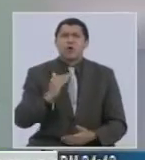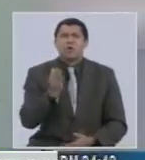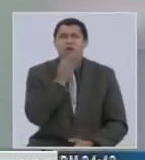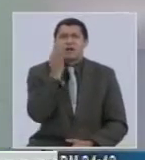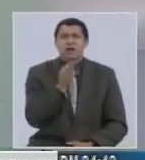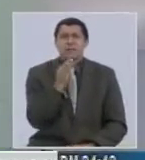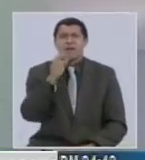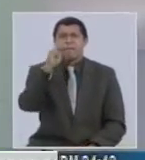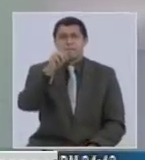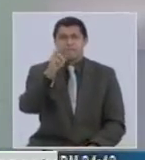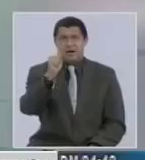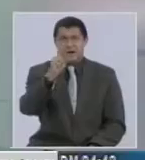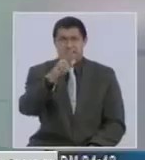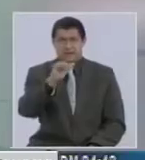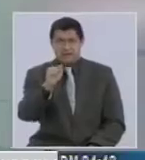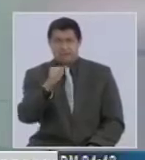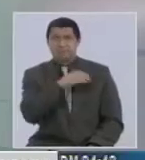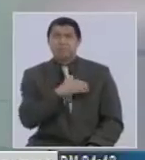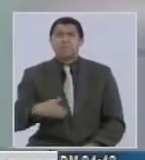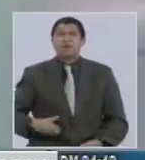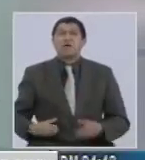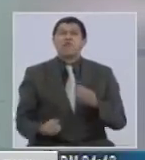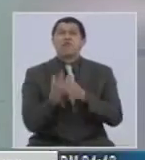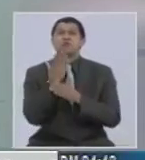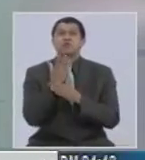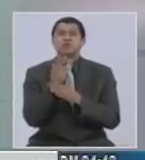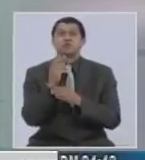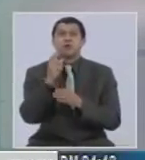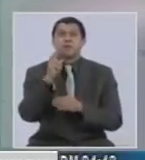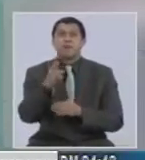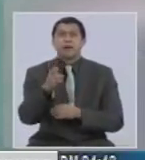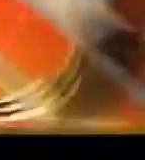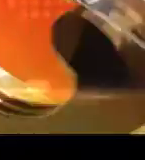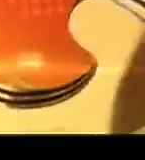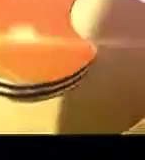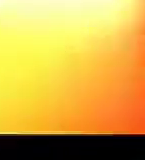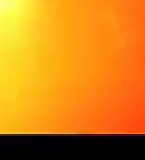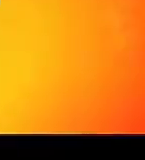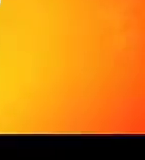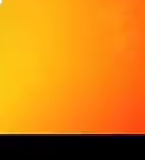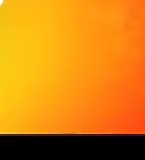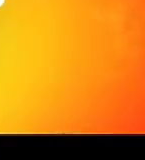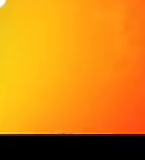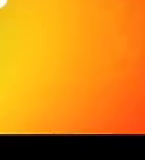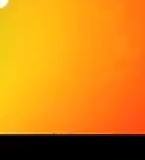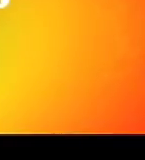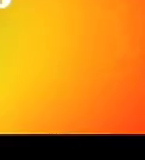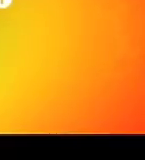Conversábamos con María Goncalves, presidente de la Fundación Hepatitis C Venezuela y Ministro.